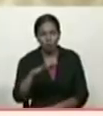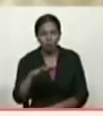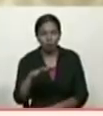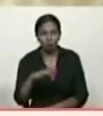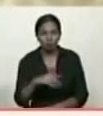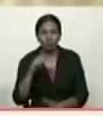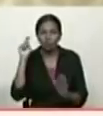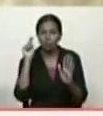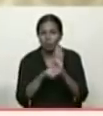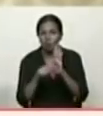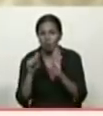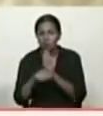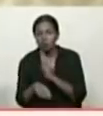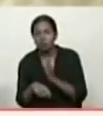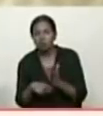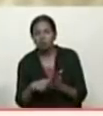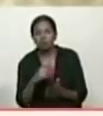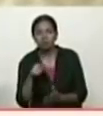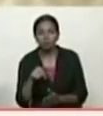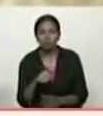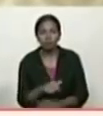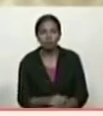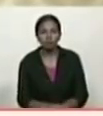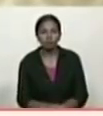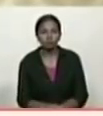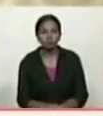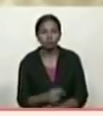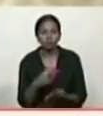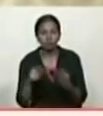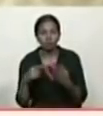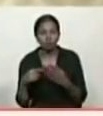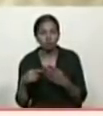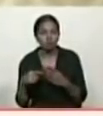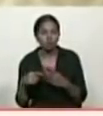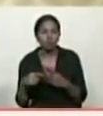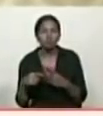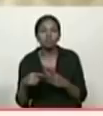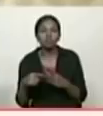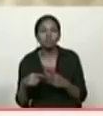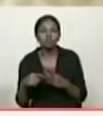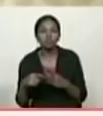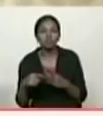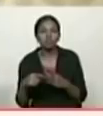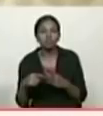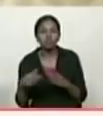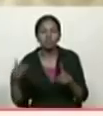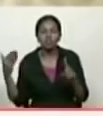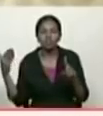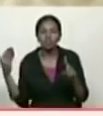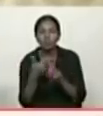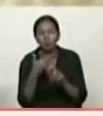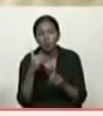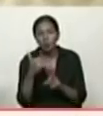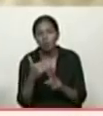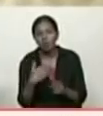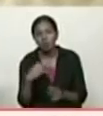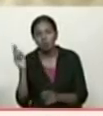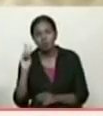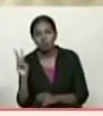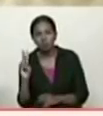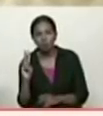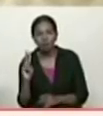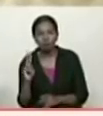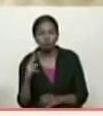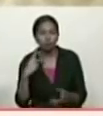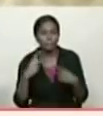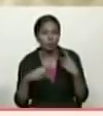partir de las consecuencias del bloqueo, pueda tener algún resultado positivo en el proceso político en Venezuela.